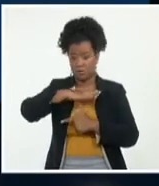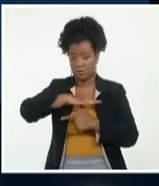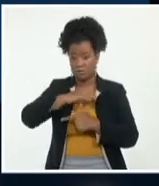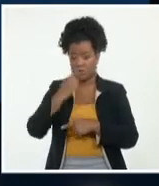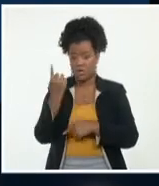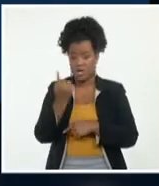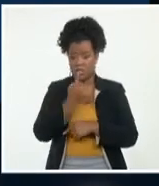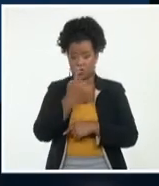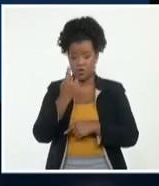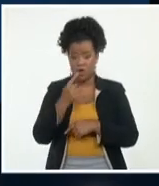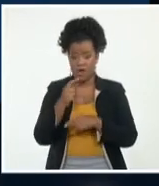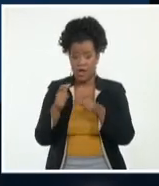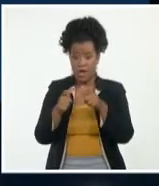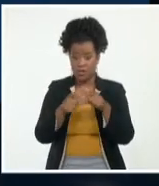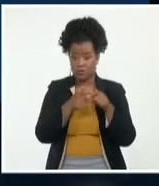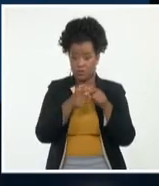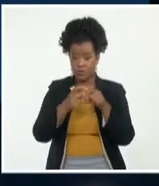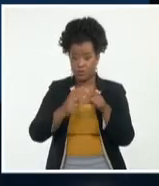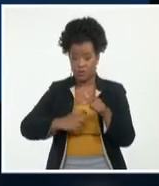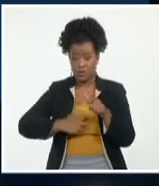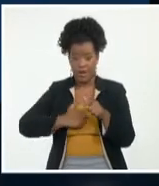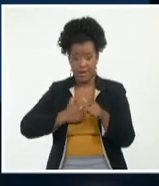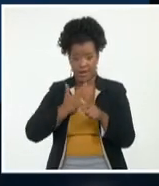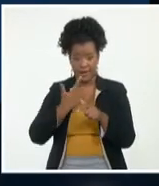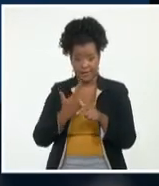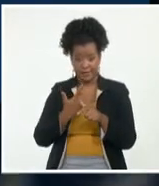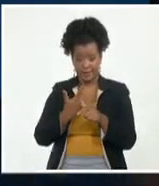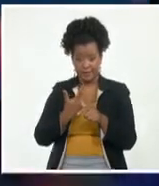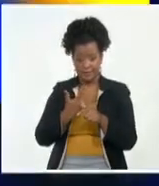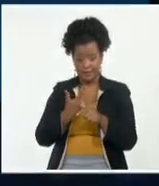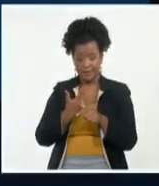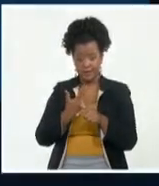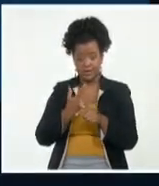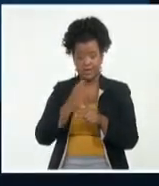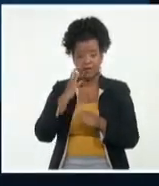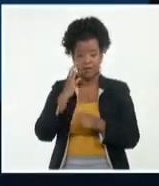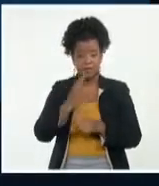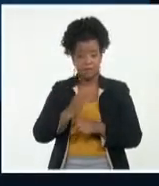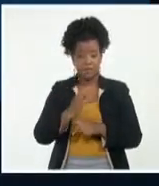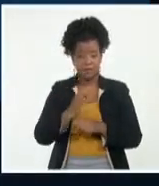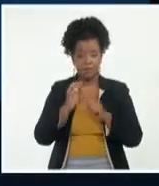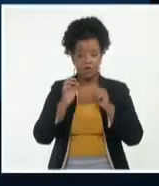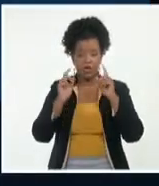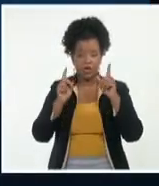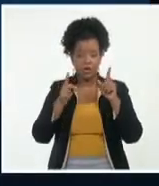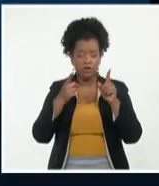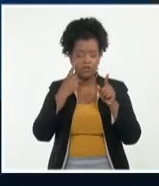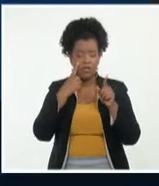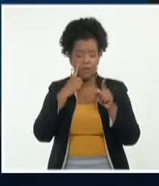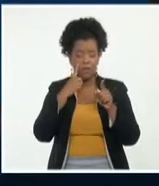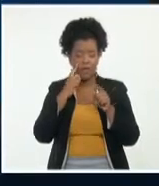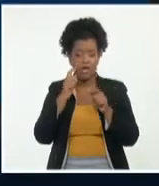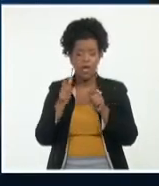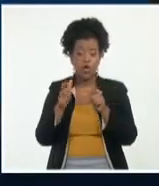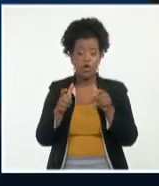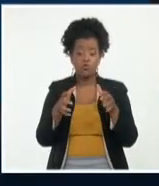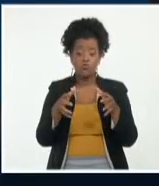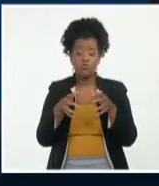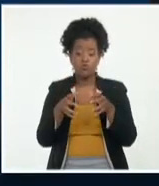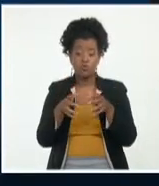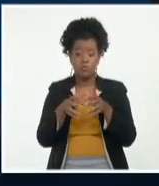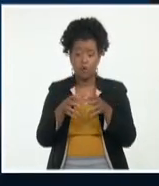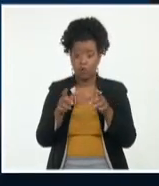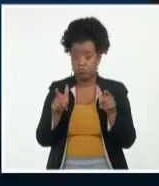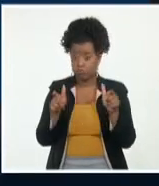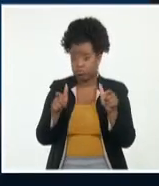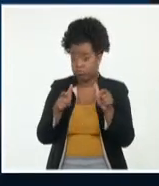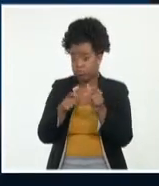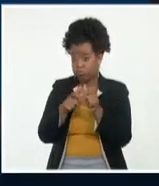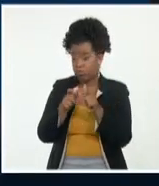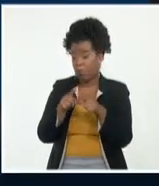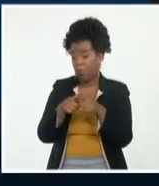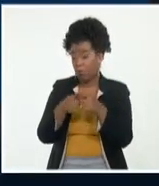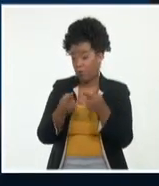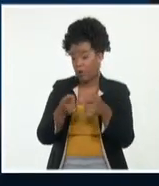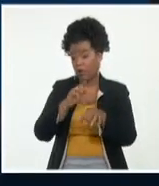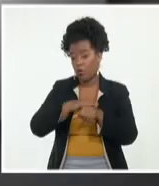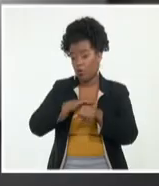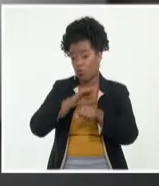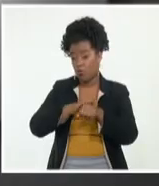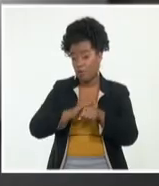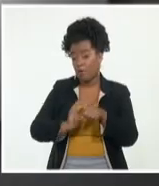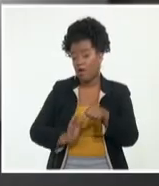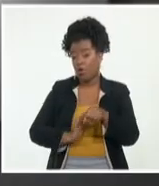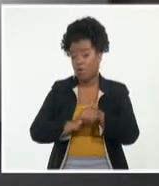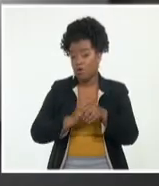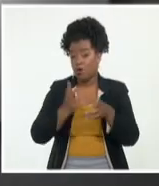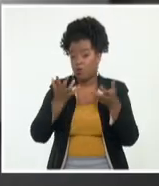AHS, Yacel Toledo Garnache. El espacio sesionará con un grupo reducido de creadores por la situación sanitaria actual y podrá